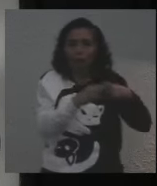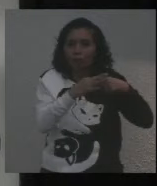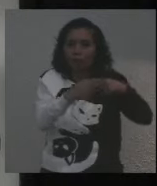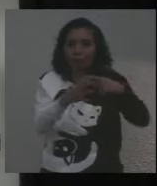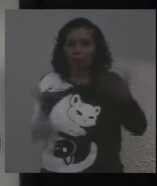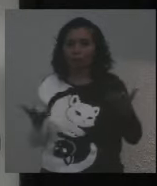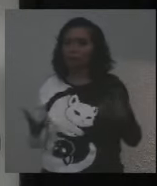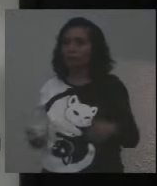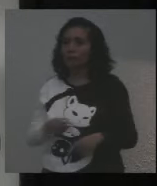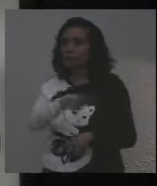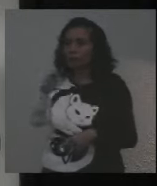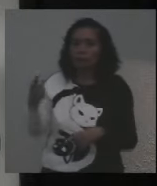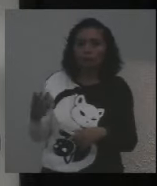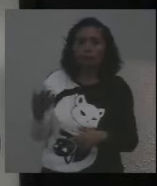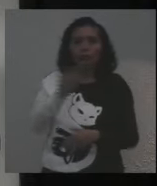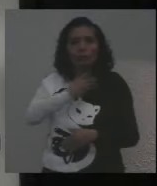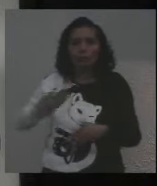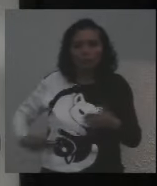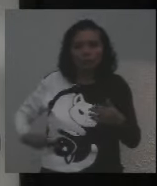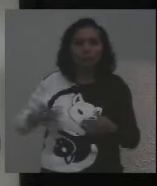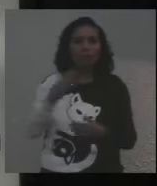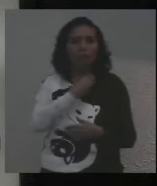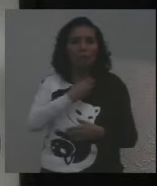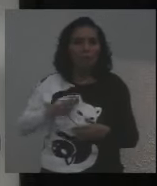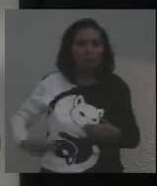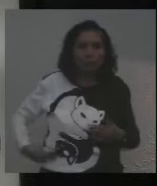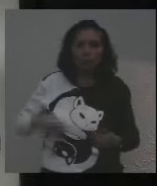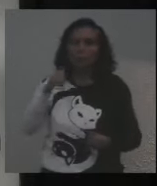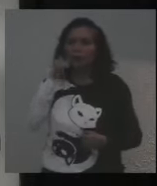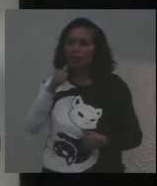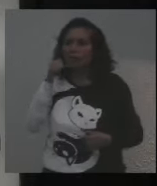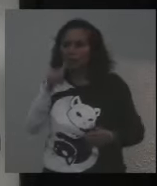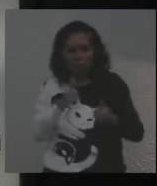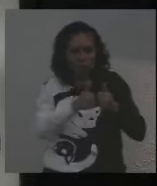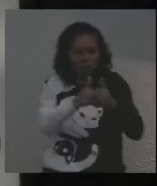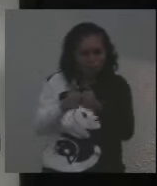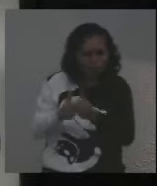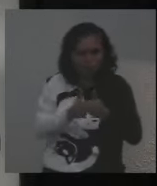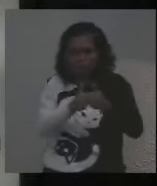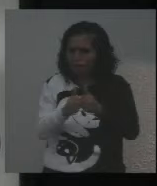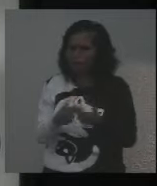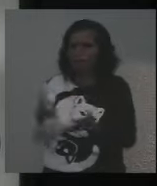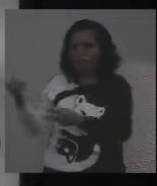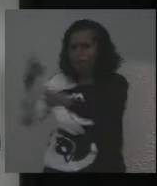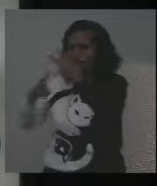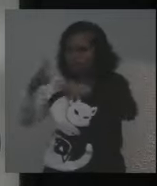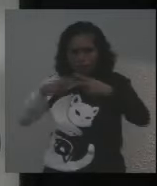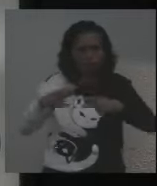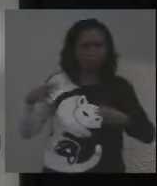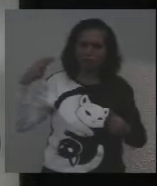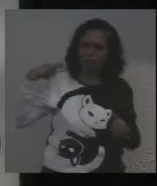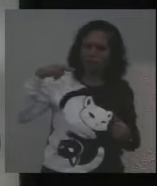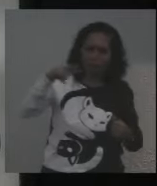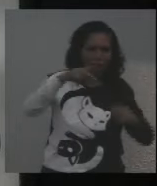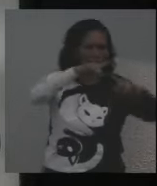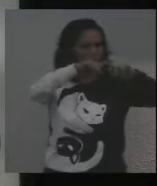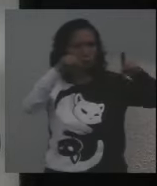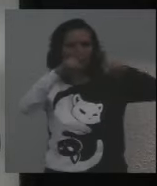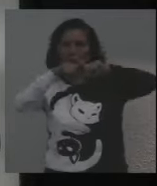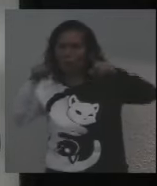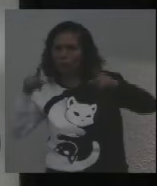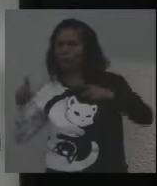de las y los presidentes municipales que siempre estoicos están vienen viajan desde municipios